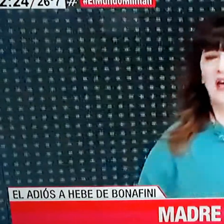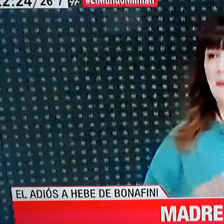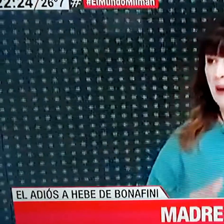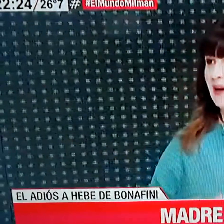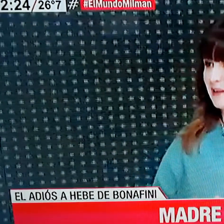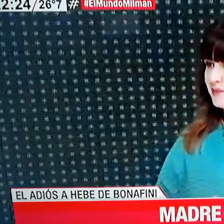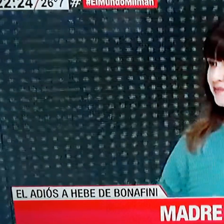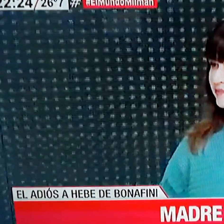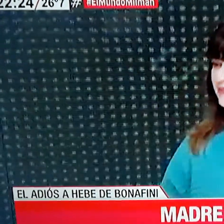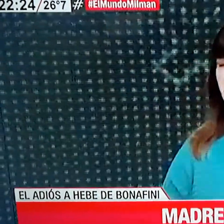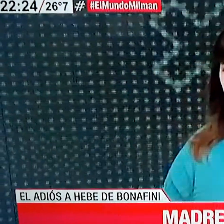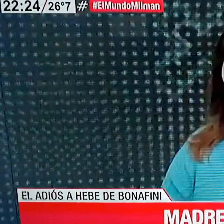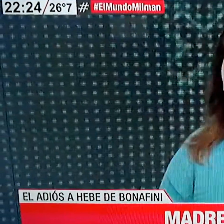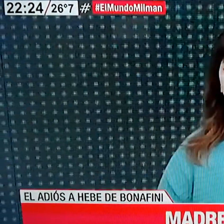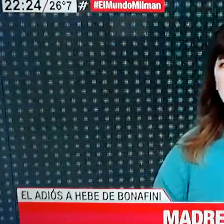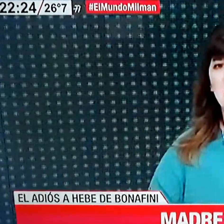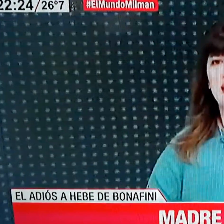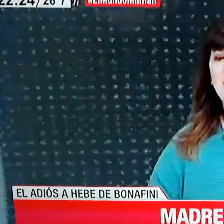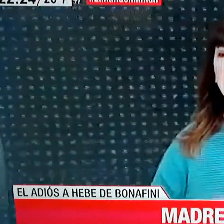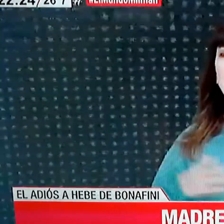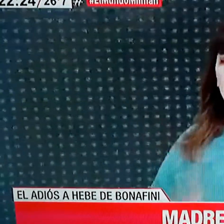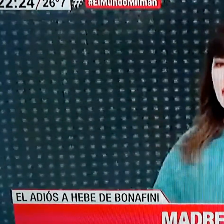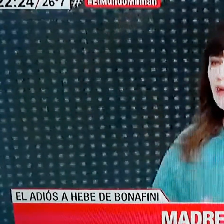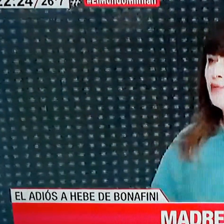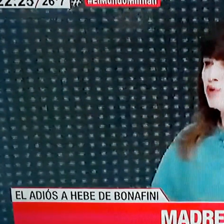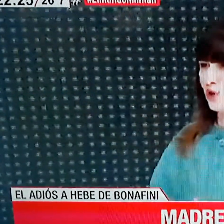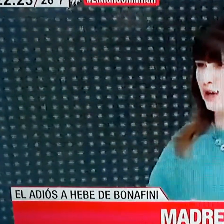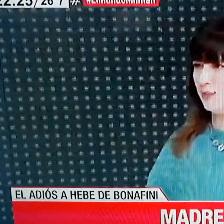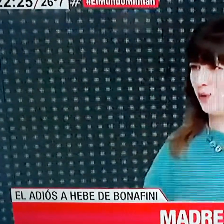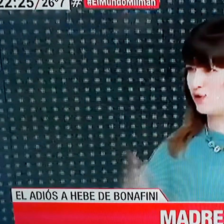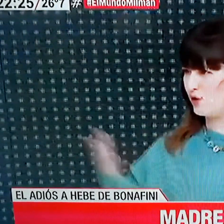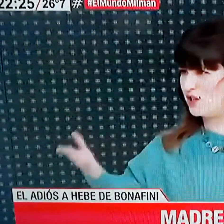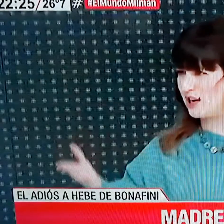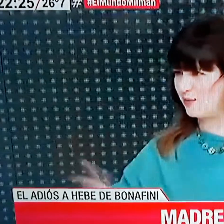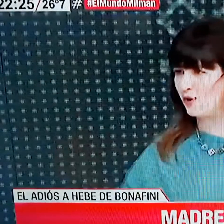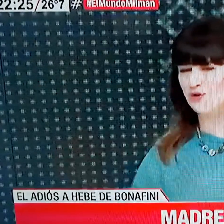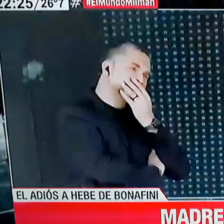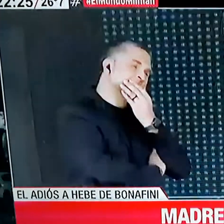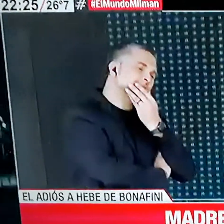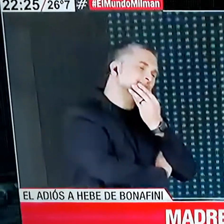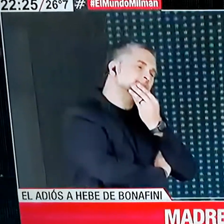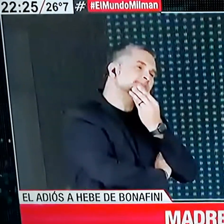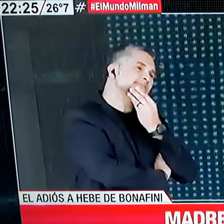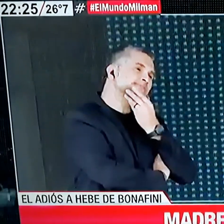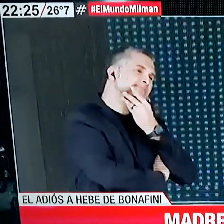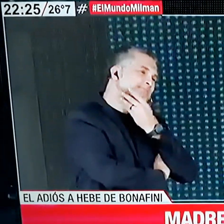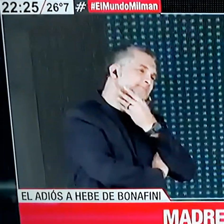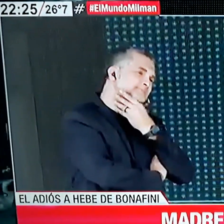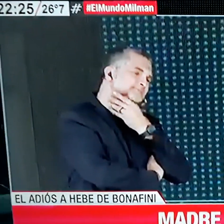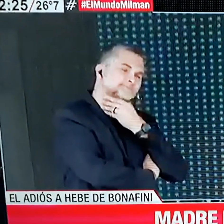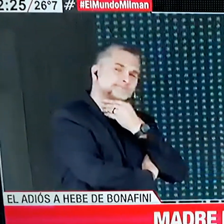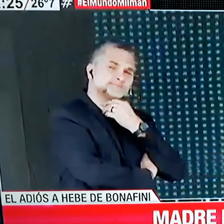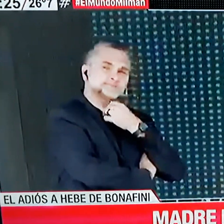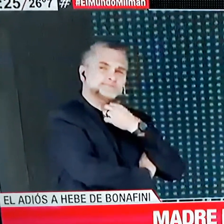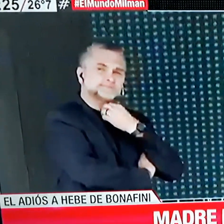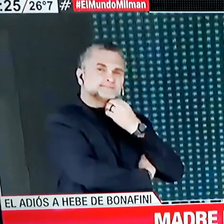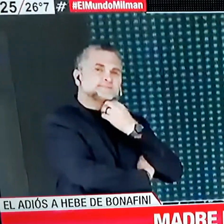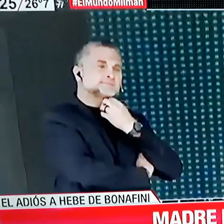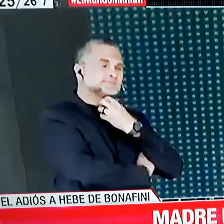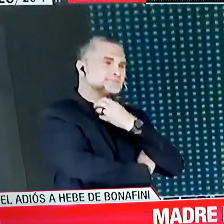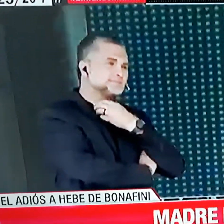pareció expert, ¿no? Desde la cámara. Dudamos mucho con la producción, lo charlamos nosotros. Sí. ¿Hay que pasar o no hay que